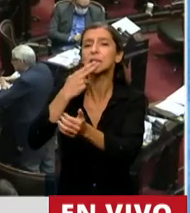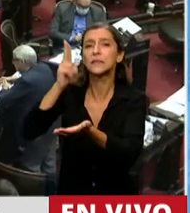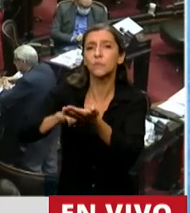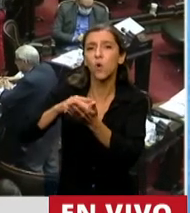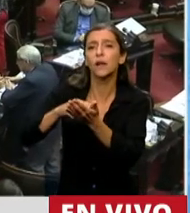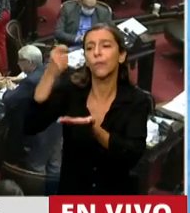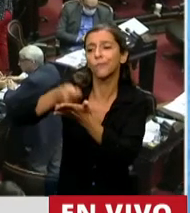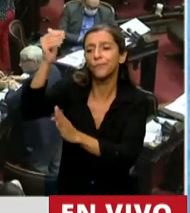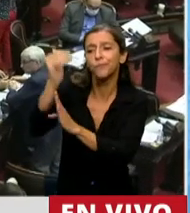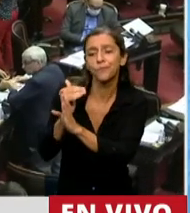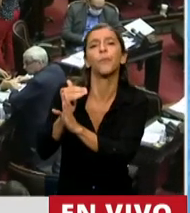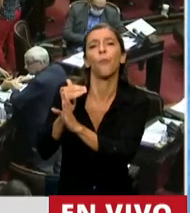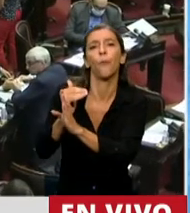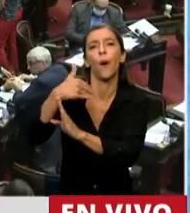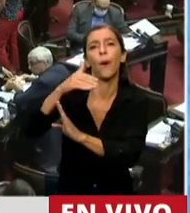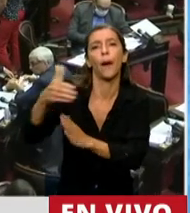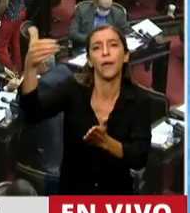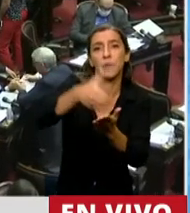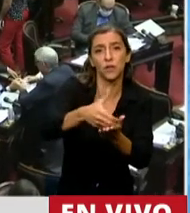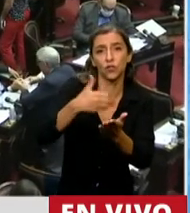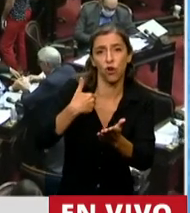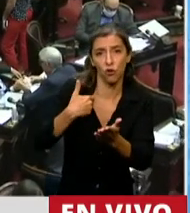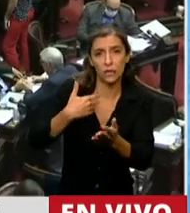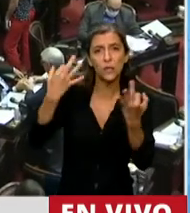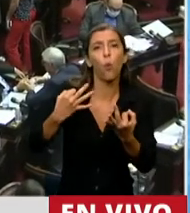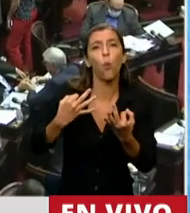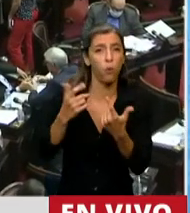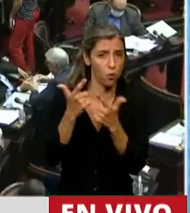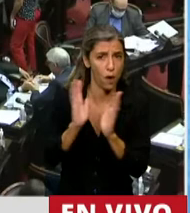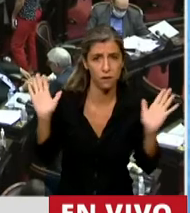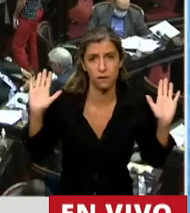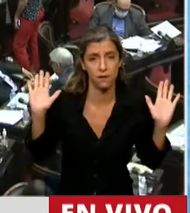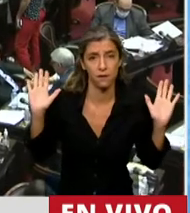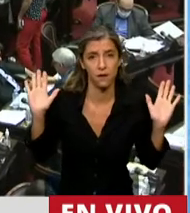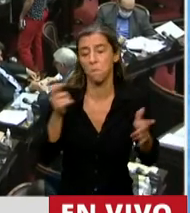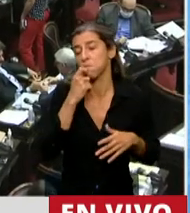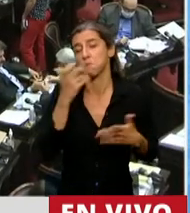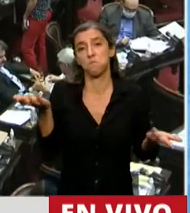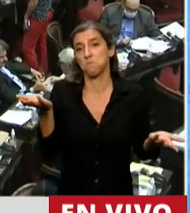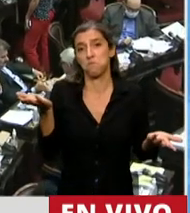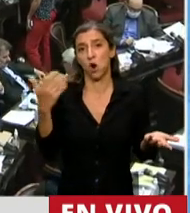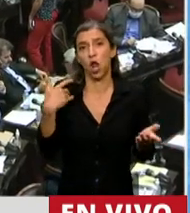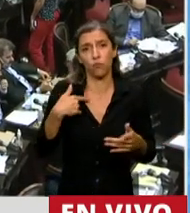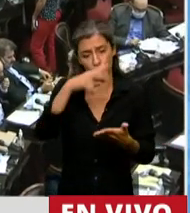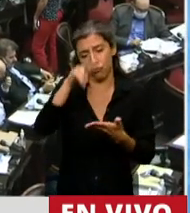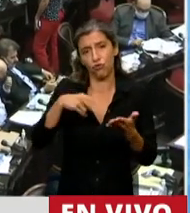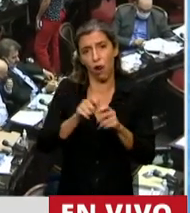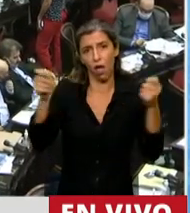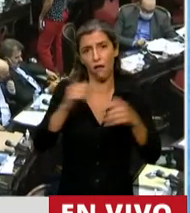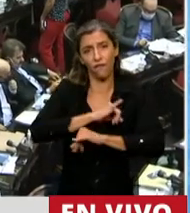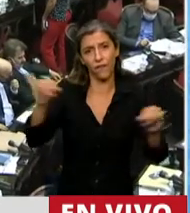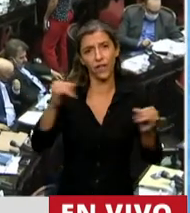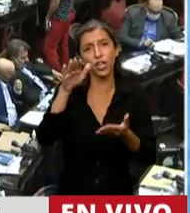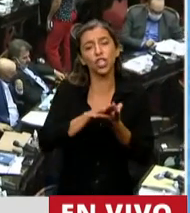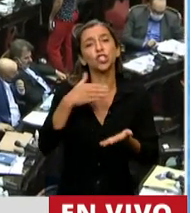ejemplo, Joseph Stiglitz, premio Nobel de Economía, en esta semana dio una columna que dijo la enorme rebaja de impuestos